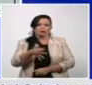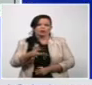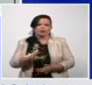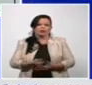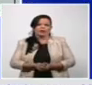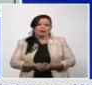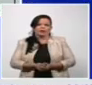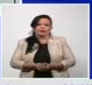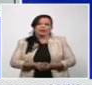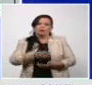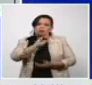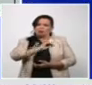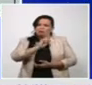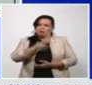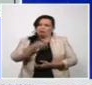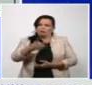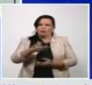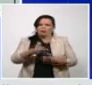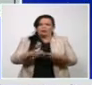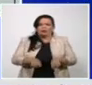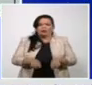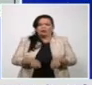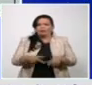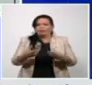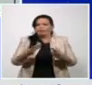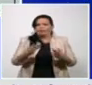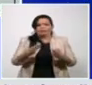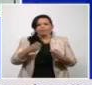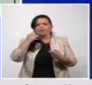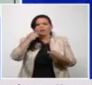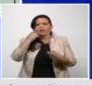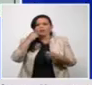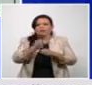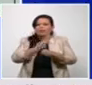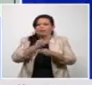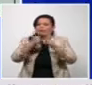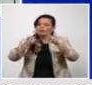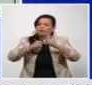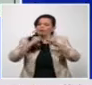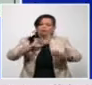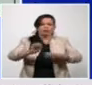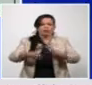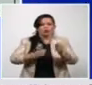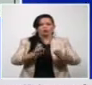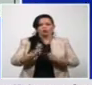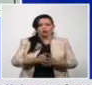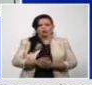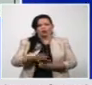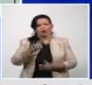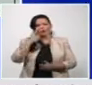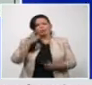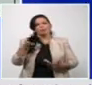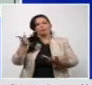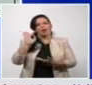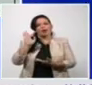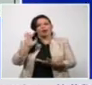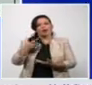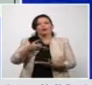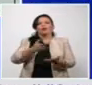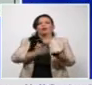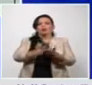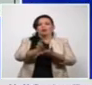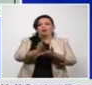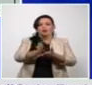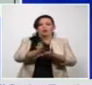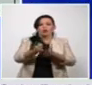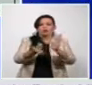insatisfecho, pero se mantiene entre los... Y de ahí ustedes ven cómo se va incrementando la tasa de mortalidad